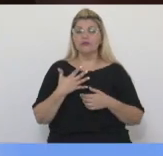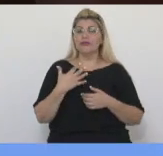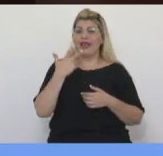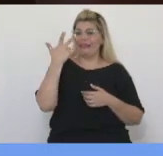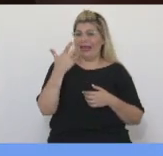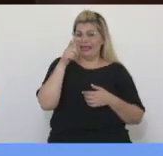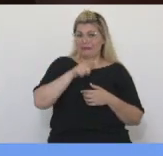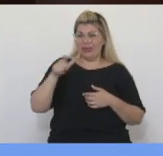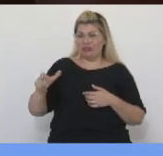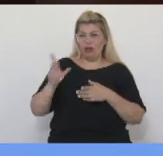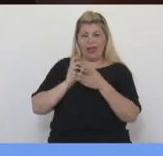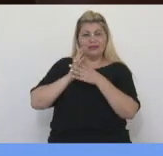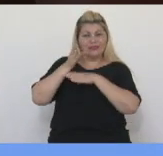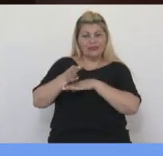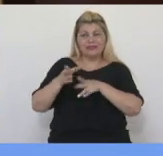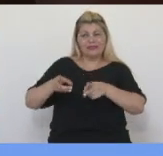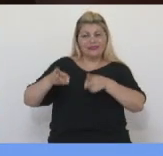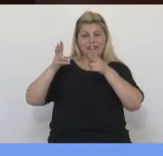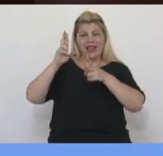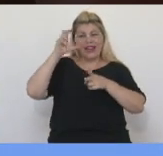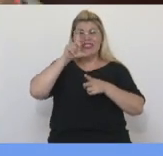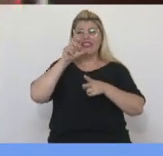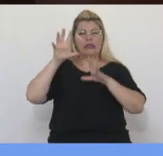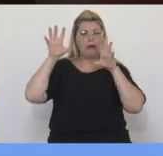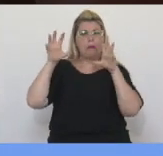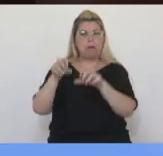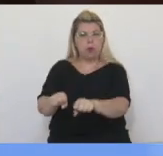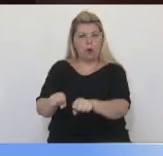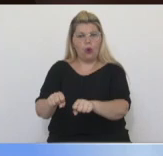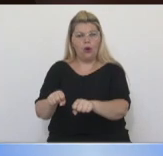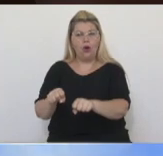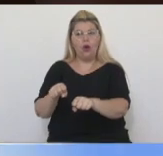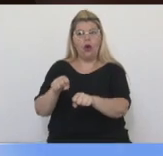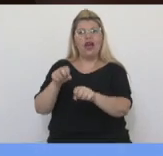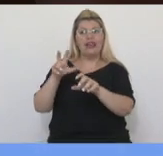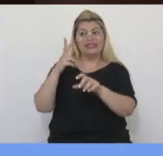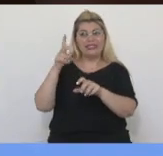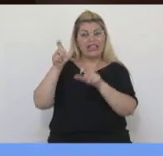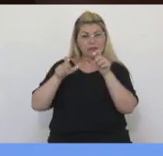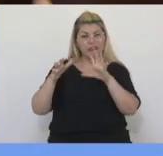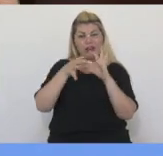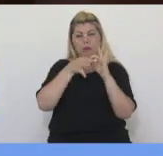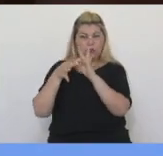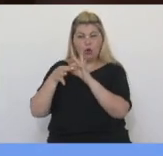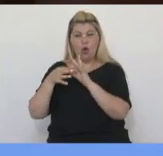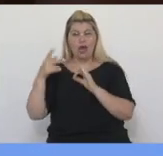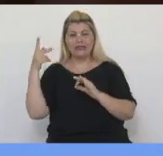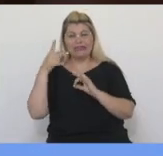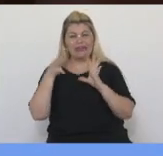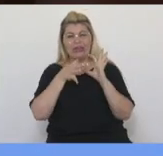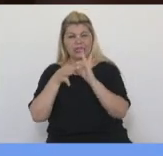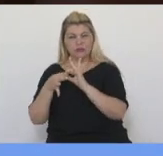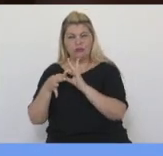tres personas afines al quintelismo tomaron rentas no permitiendo la recaudación